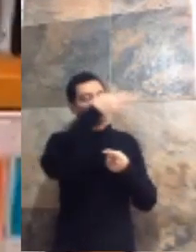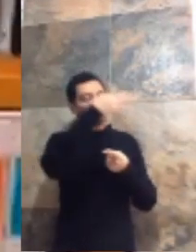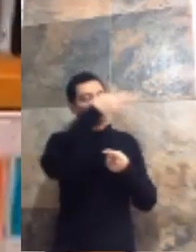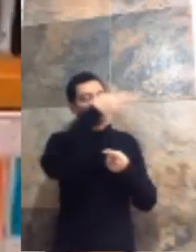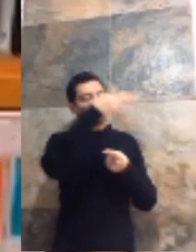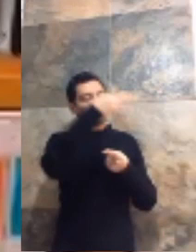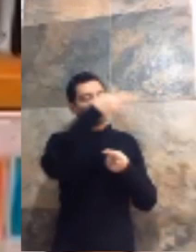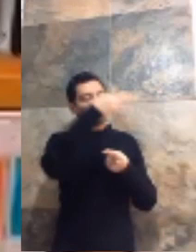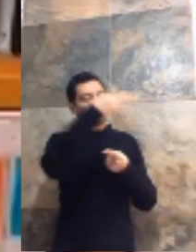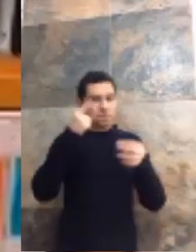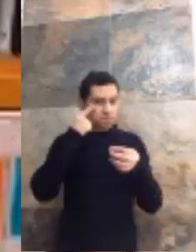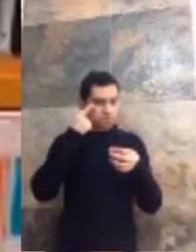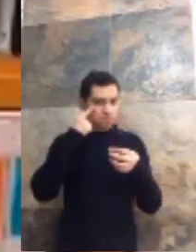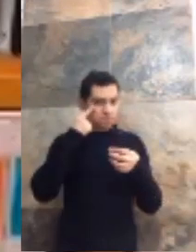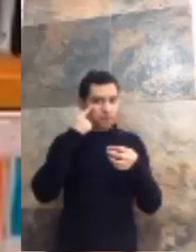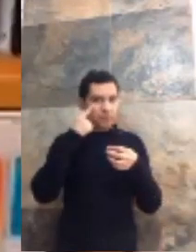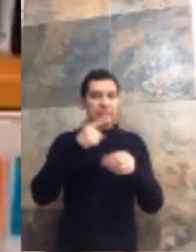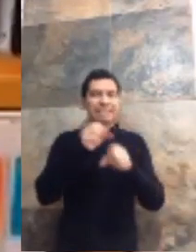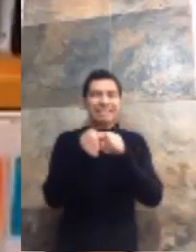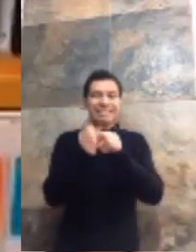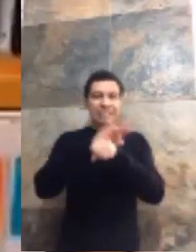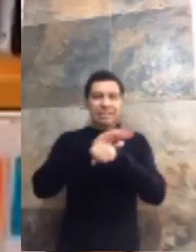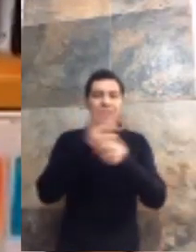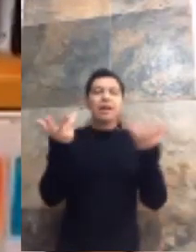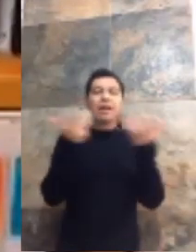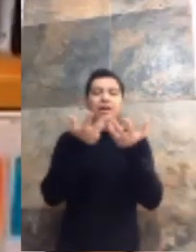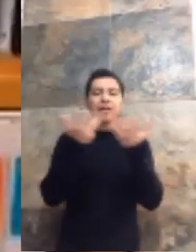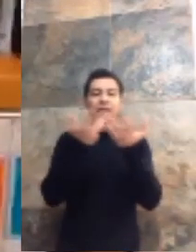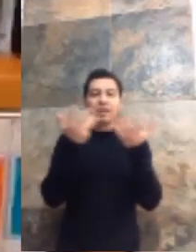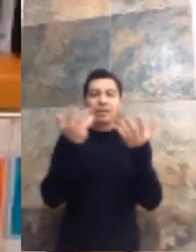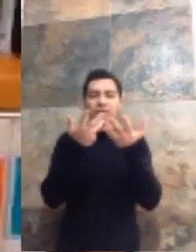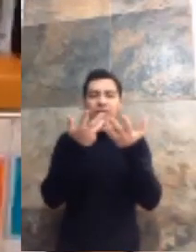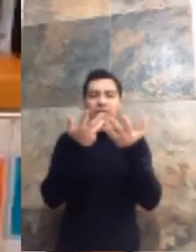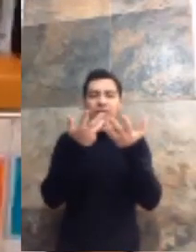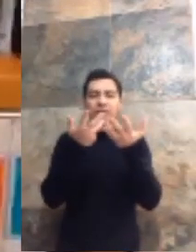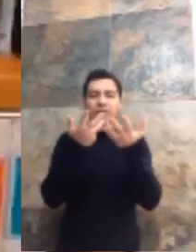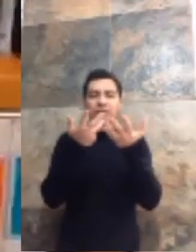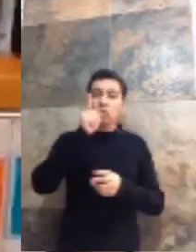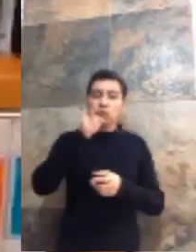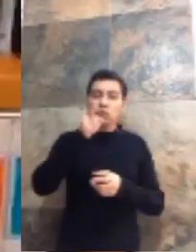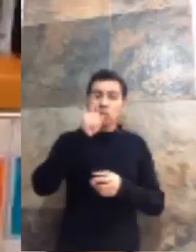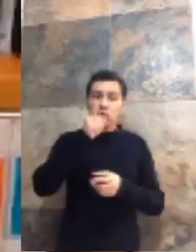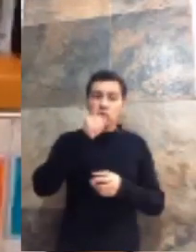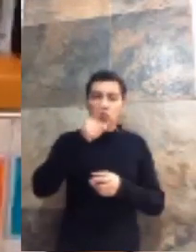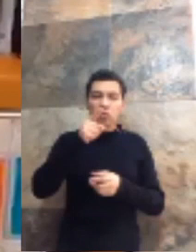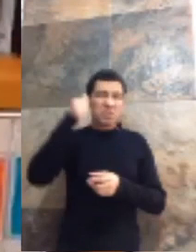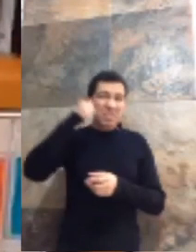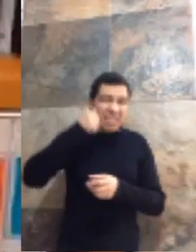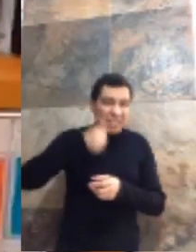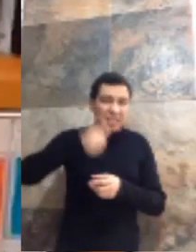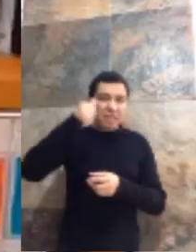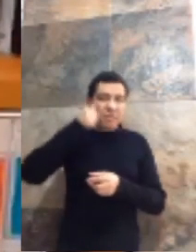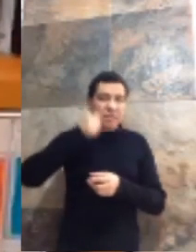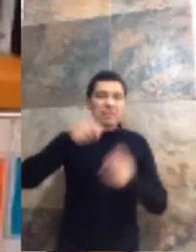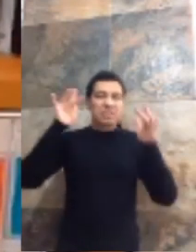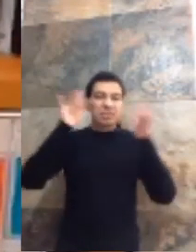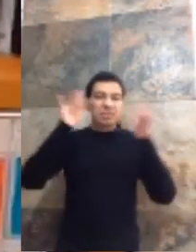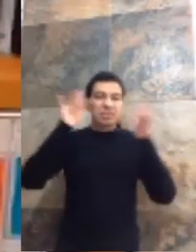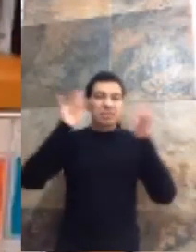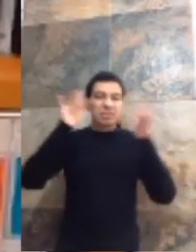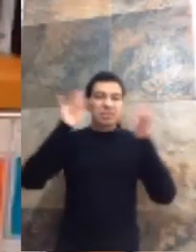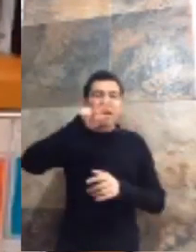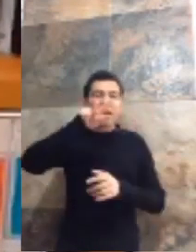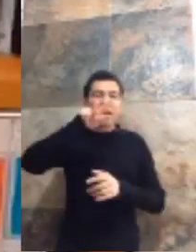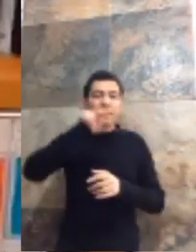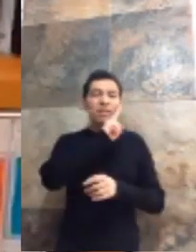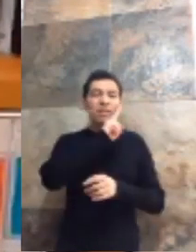durante esta cuarentena es no mantenerse viendo los noticieros todo el día. Los noticieros,